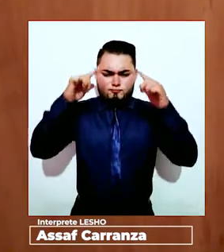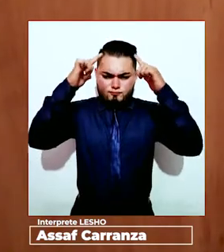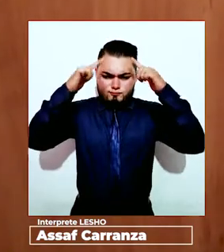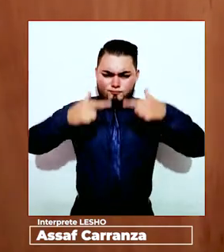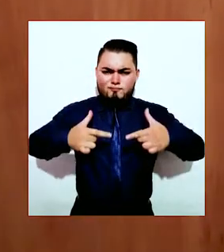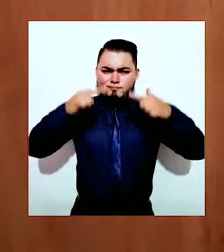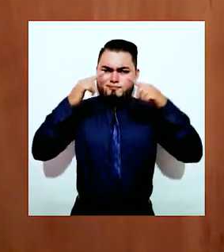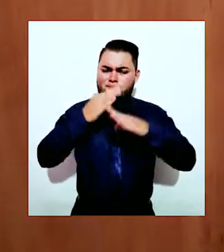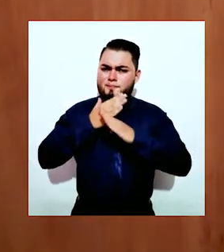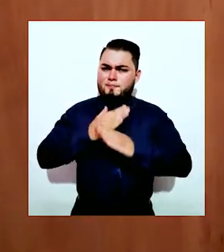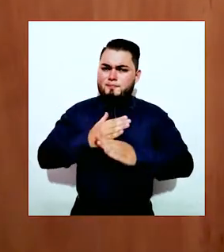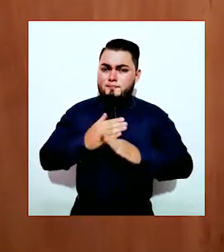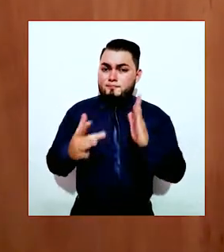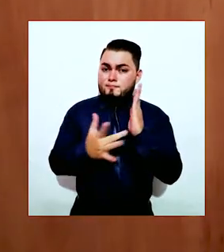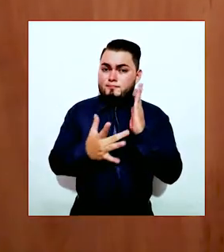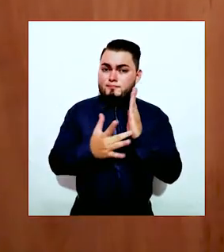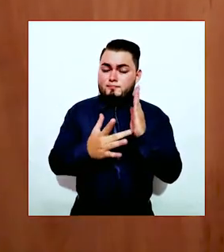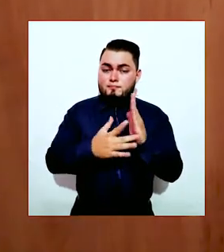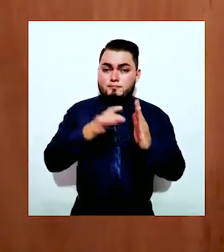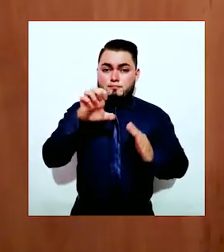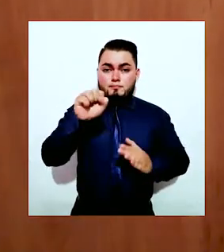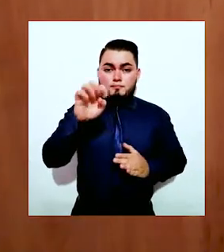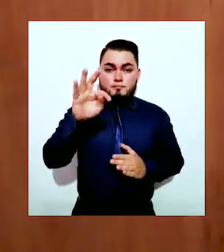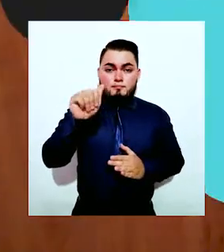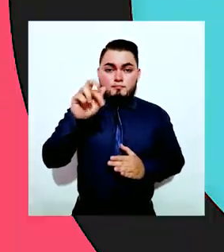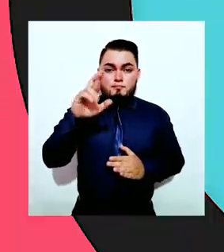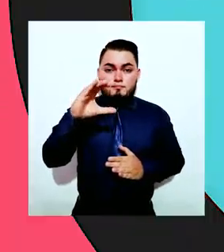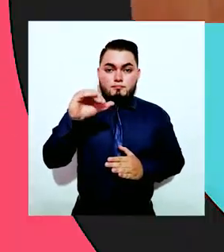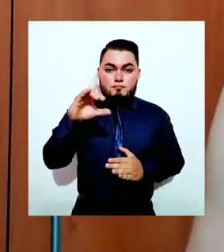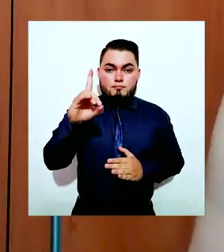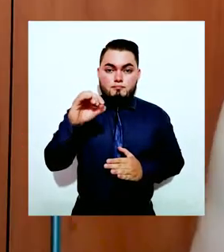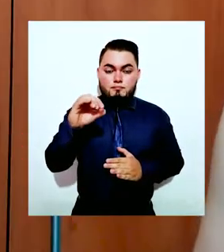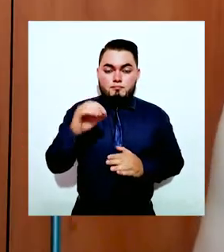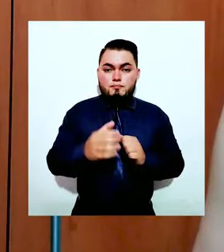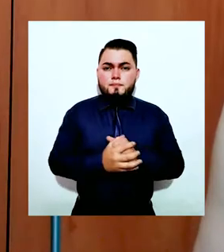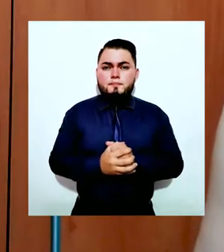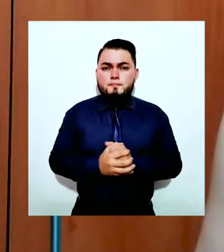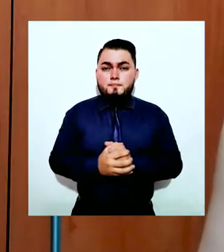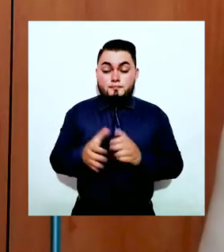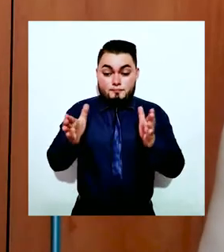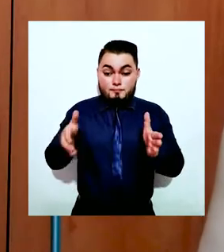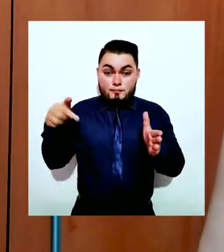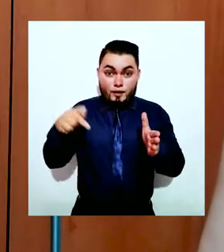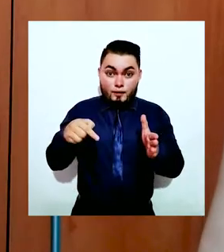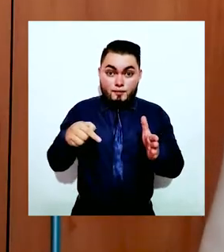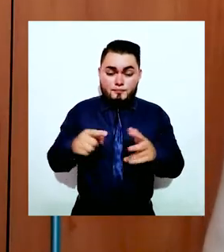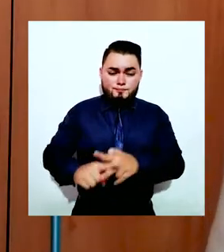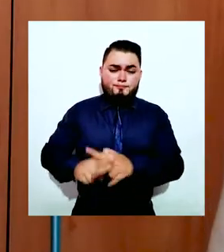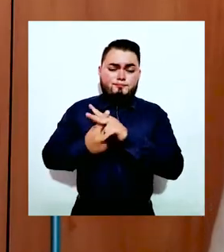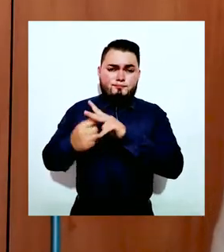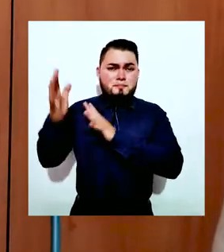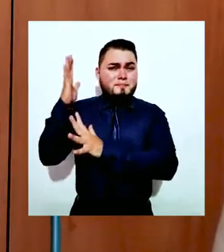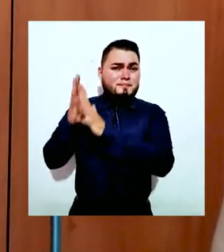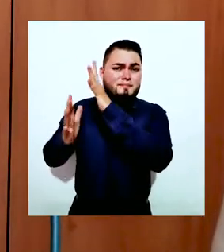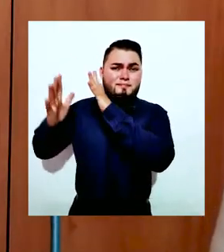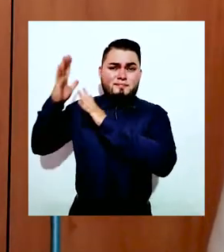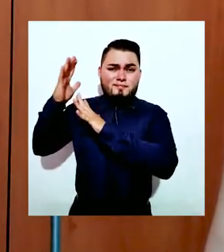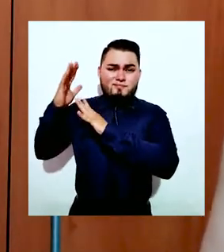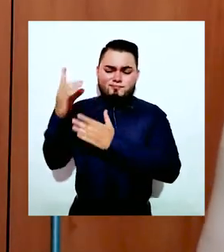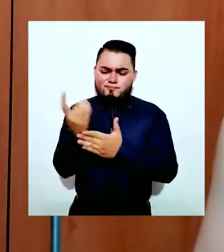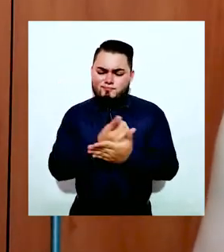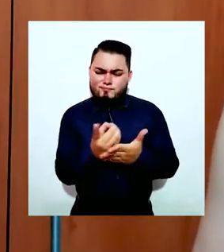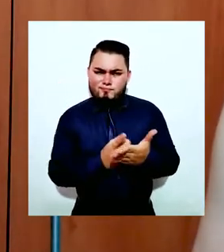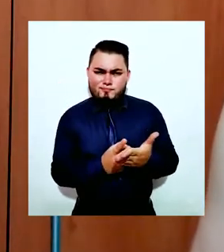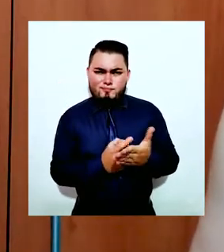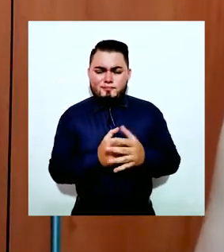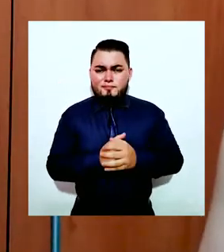decorarla usando la técnica llamada estarcido o stencil. La técnica de estarcido marca el inicio histórico de la obra